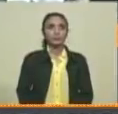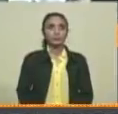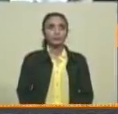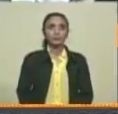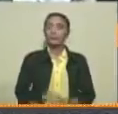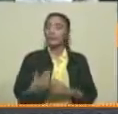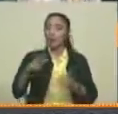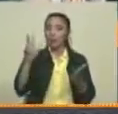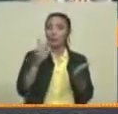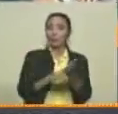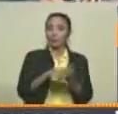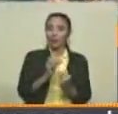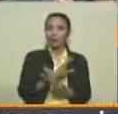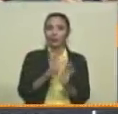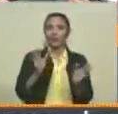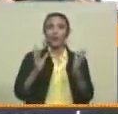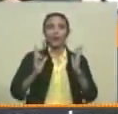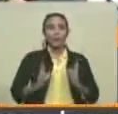Aprobado.